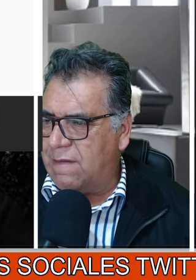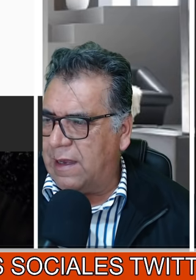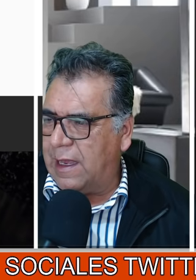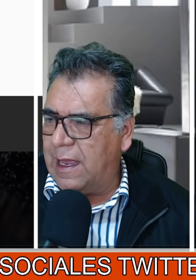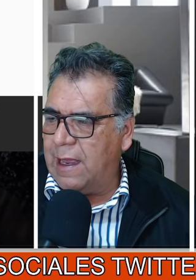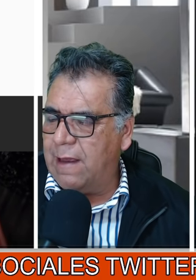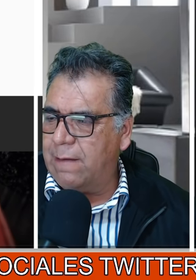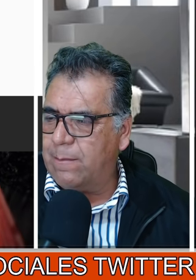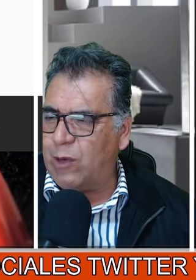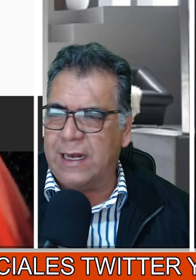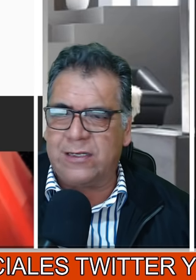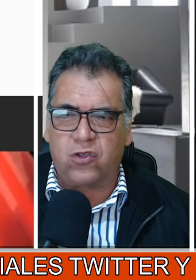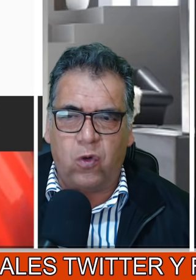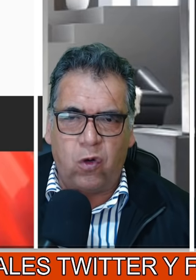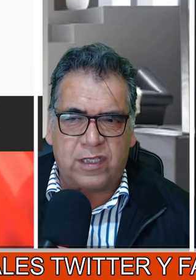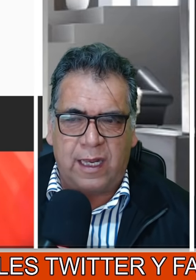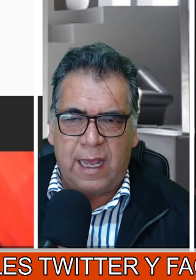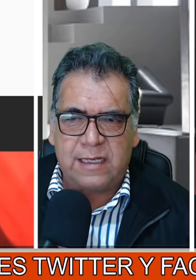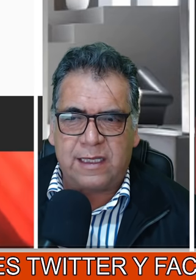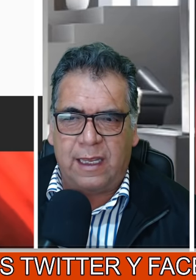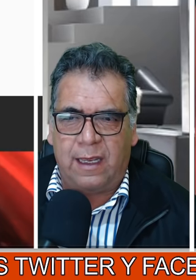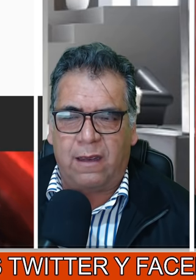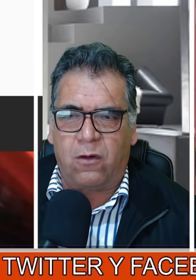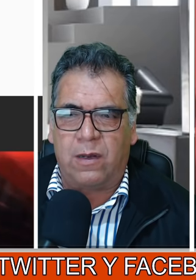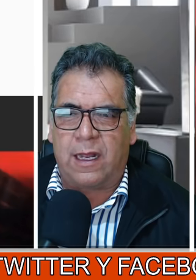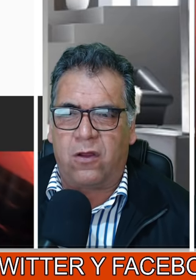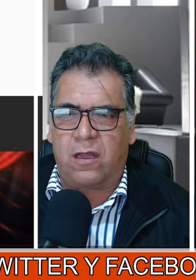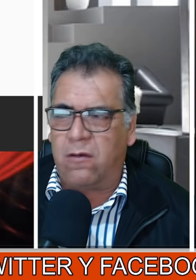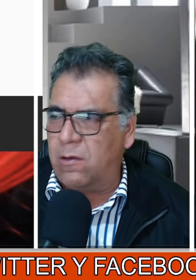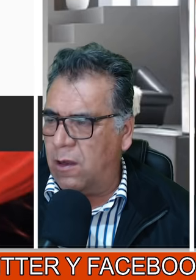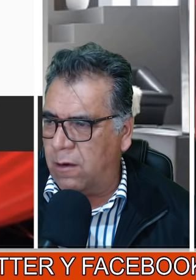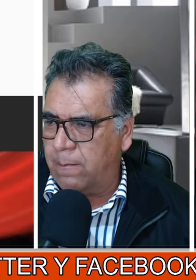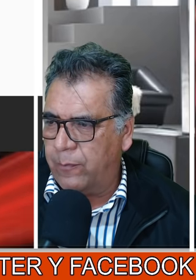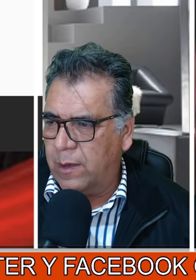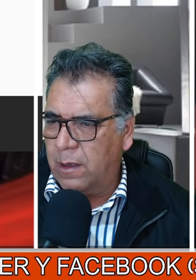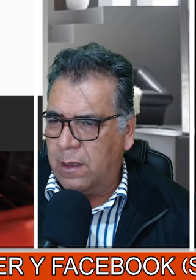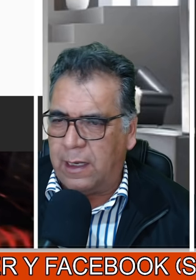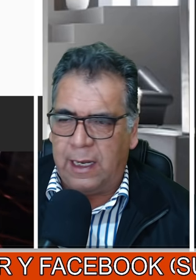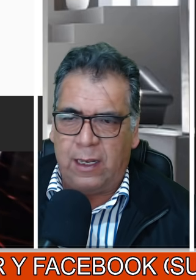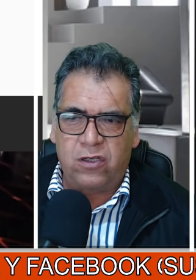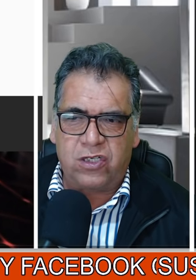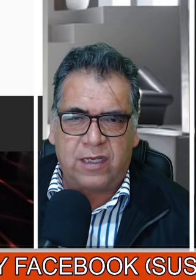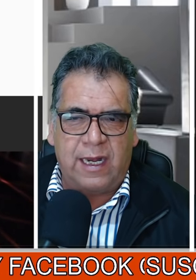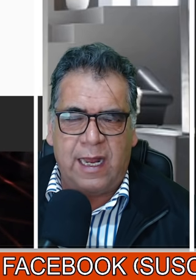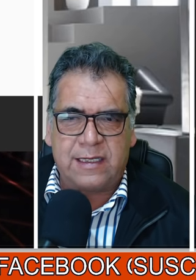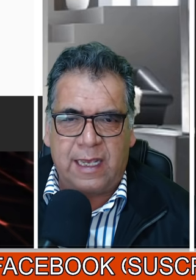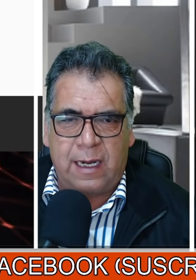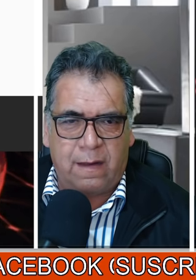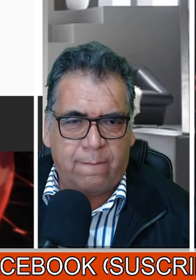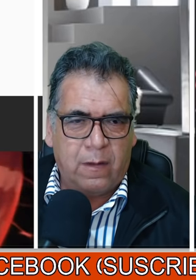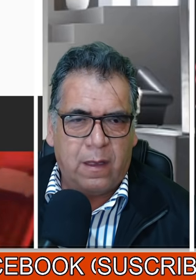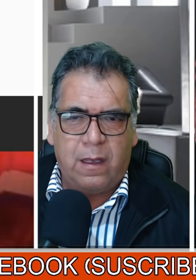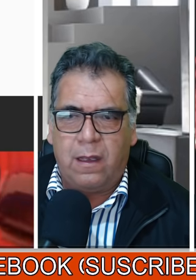¿quién sabe qué planes oscuros tenía este gobernador de Nuevo León? ¿Qué negocios querían